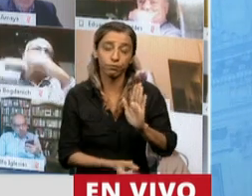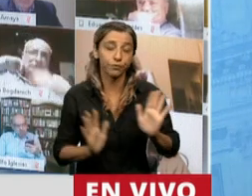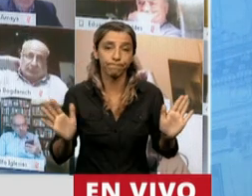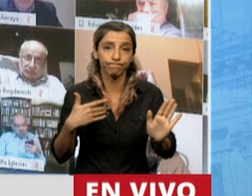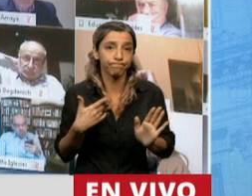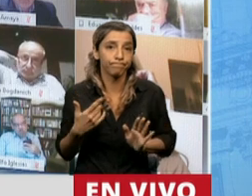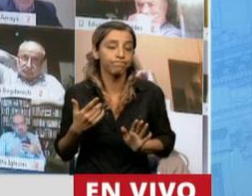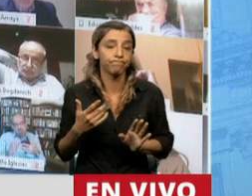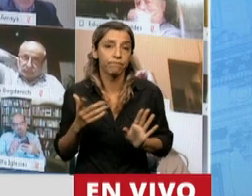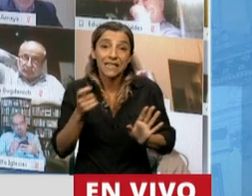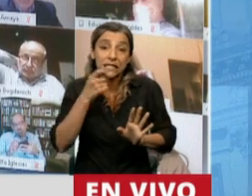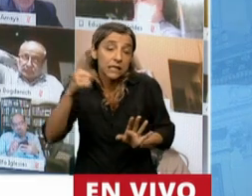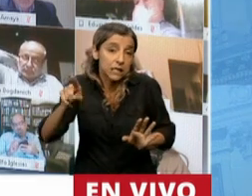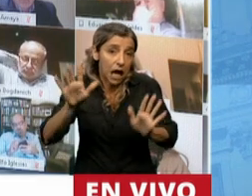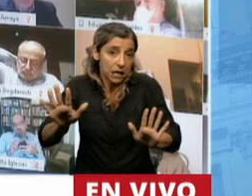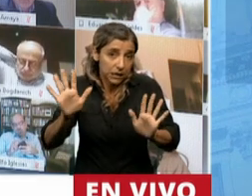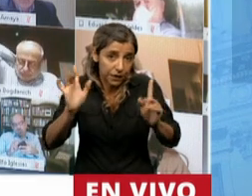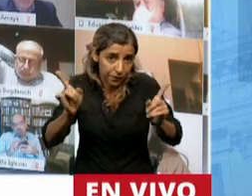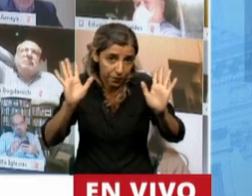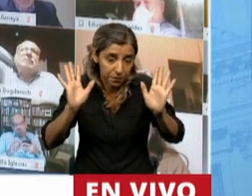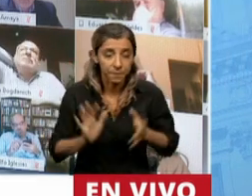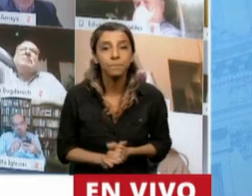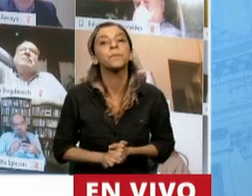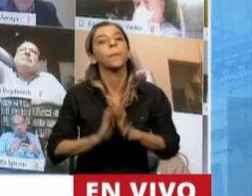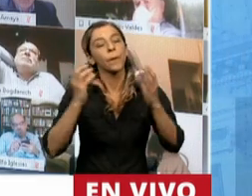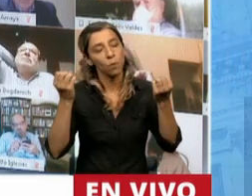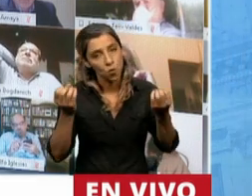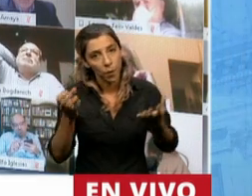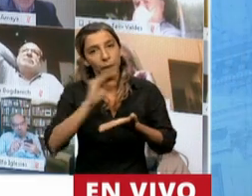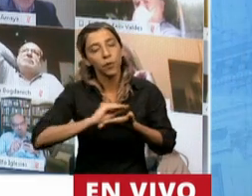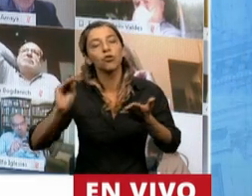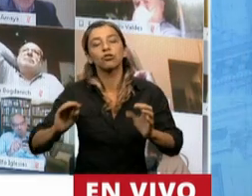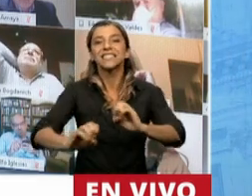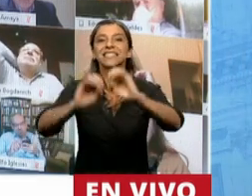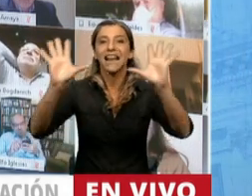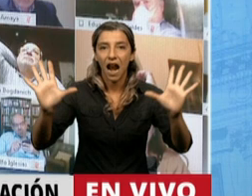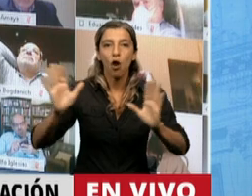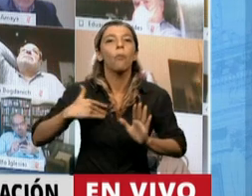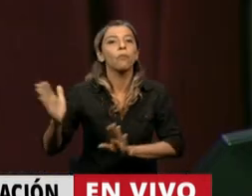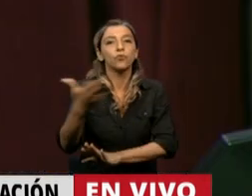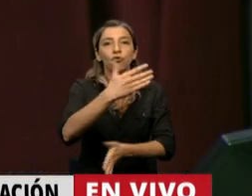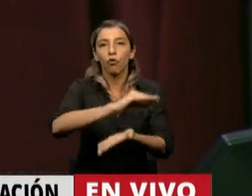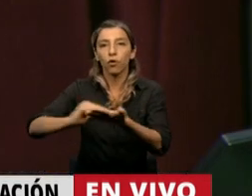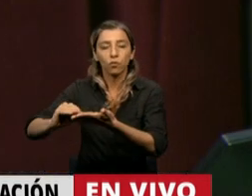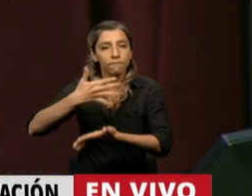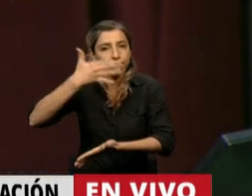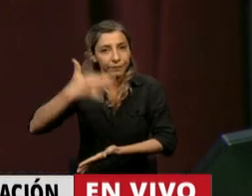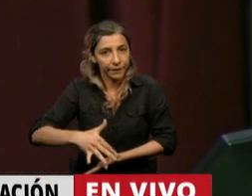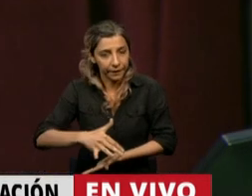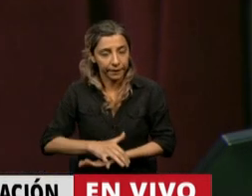esa redacción muy bien diputado entonces para que quede claro para que todos los diputados